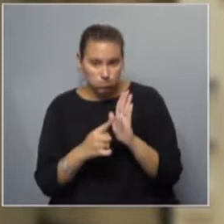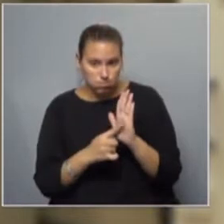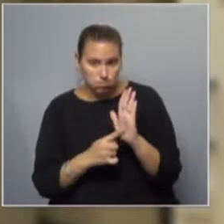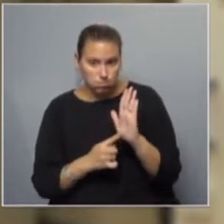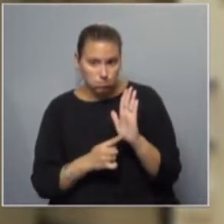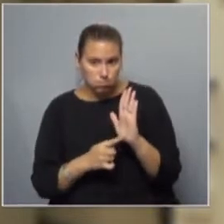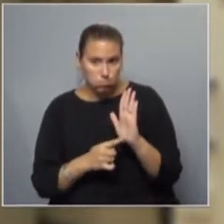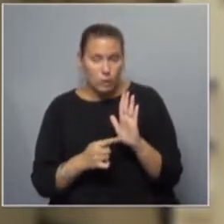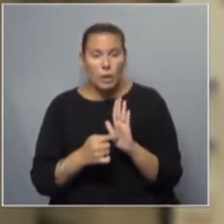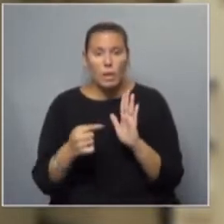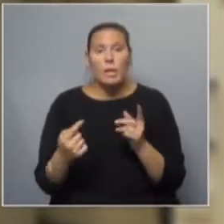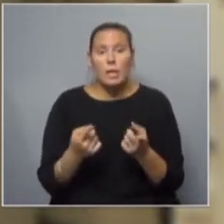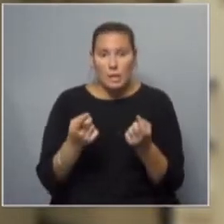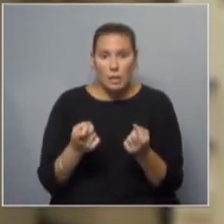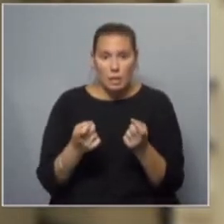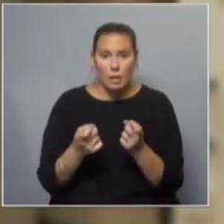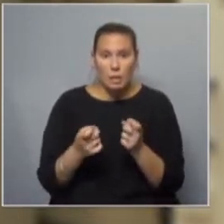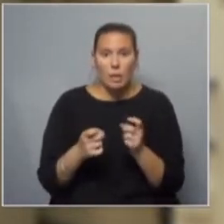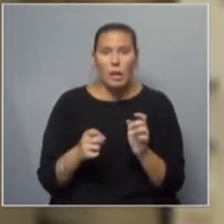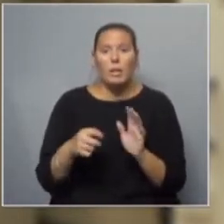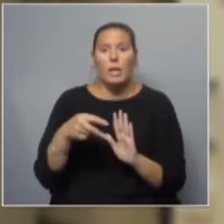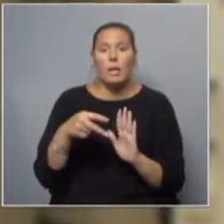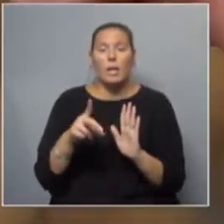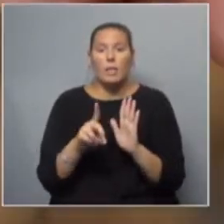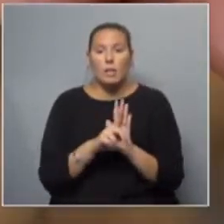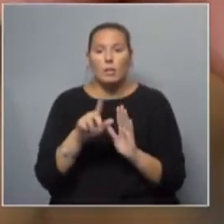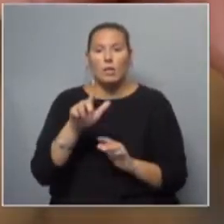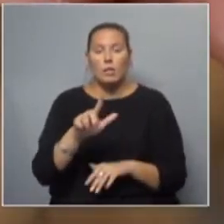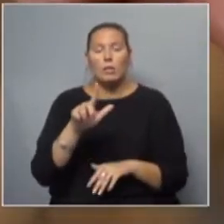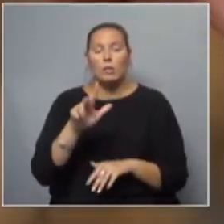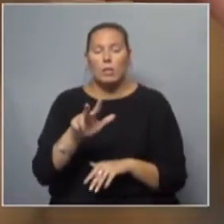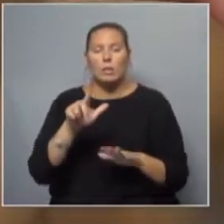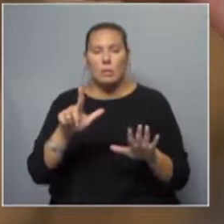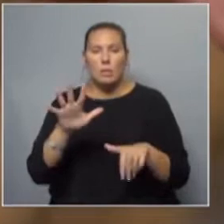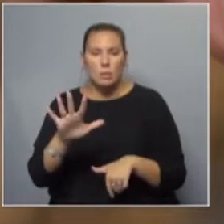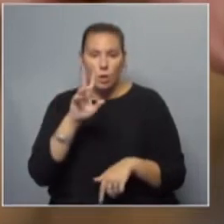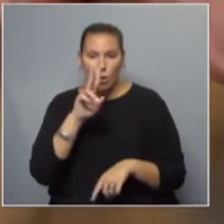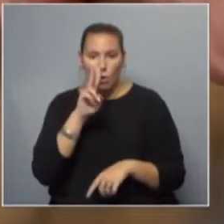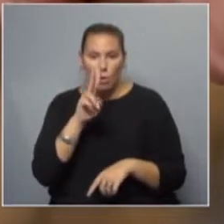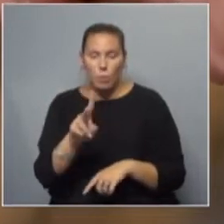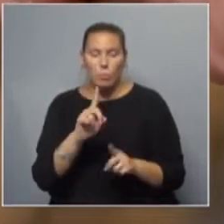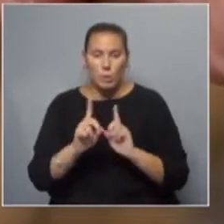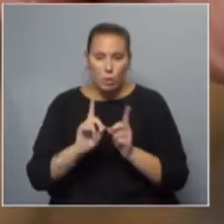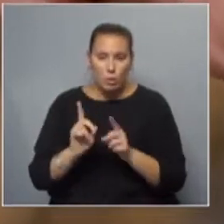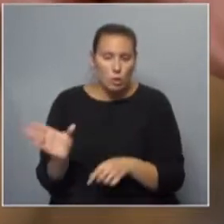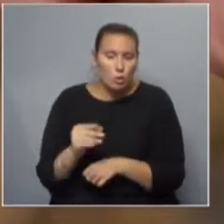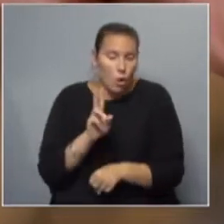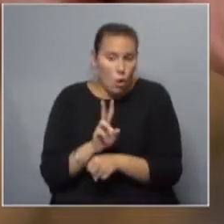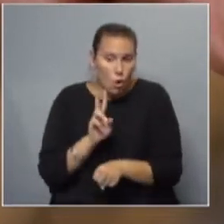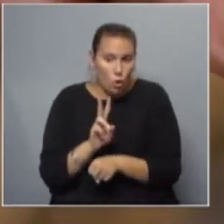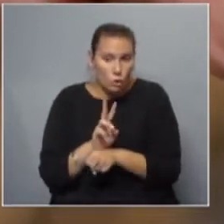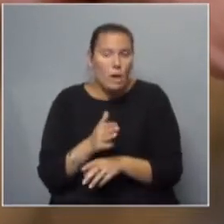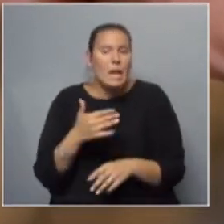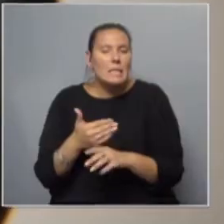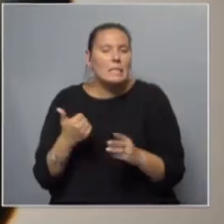están establecidos como requisitos en el decreto 375 del 2011. Prácticamente todos los parámetros de control, excepto sabor